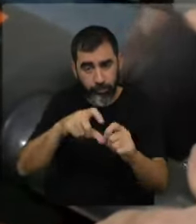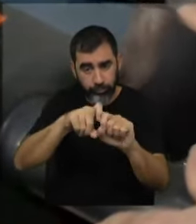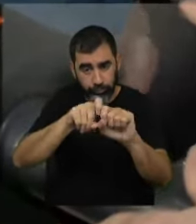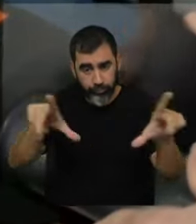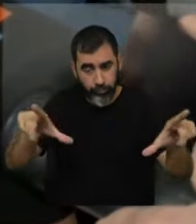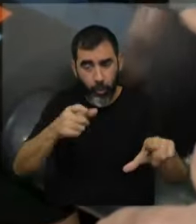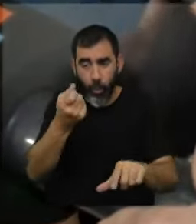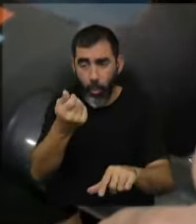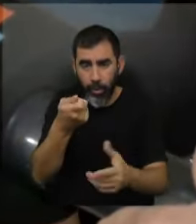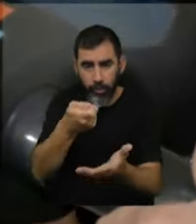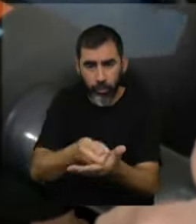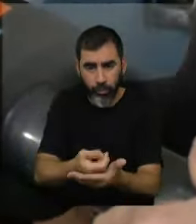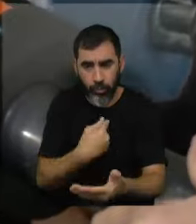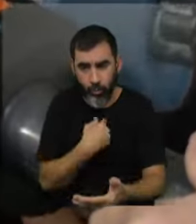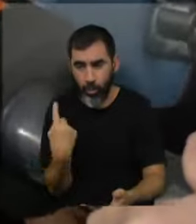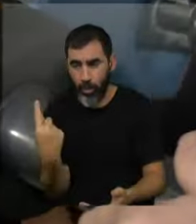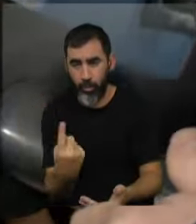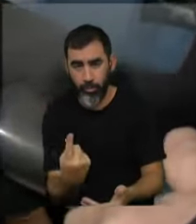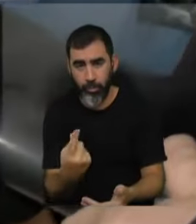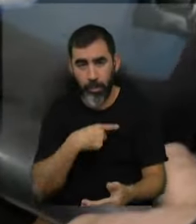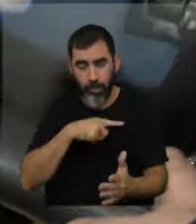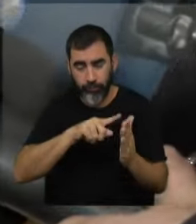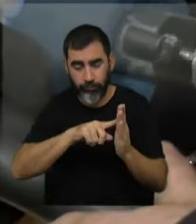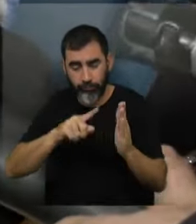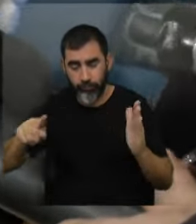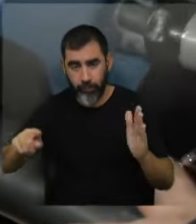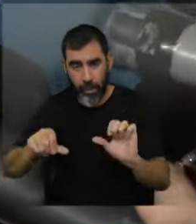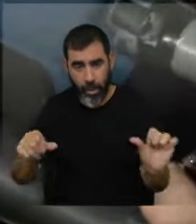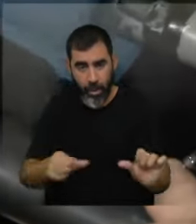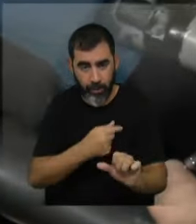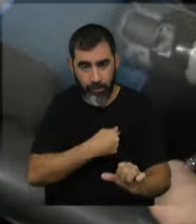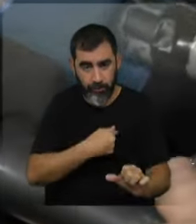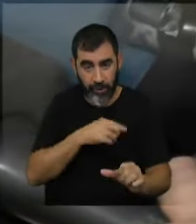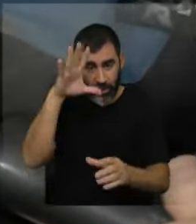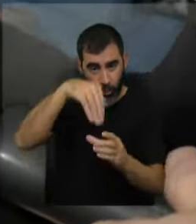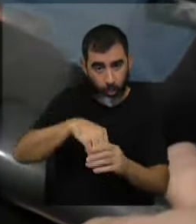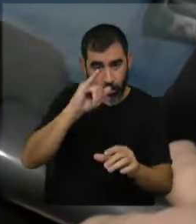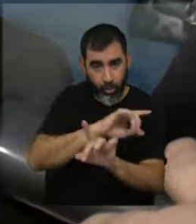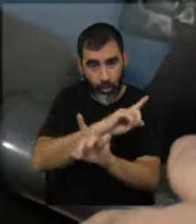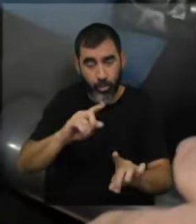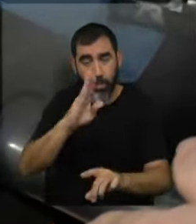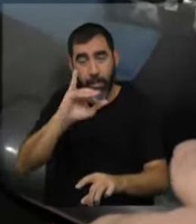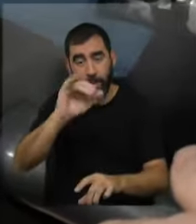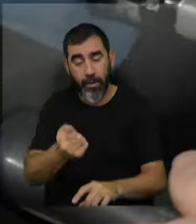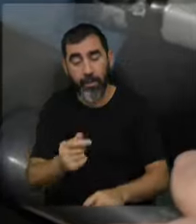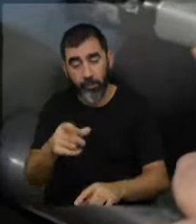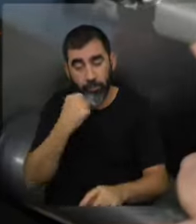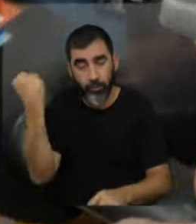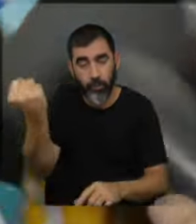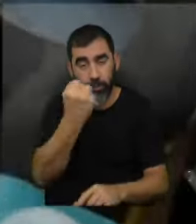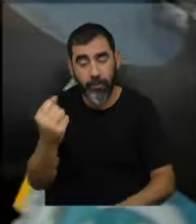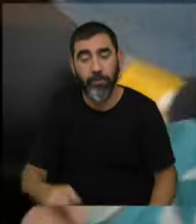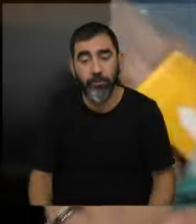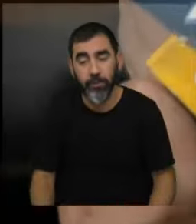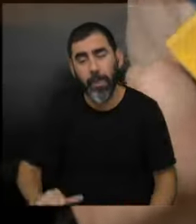ver cuánto tengo que pagar para que me hagan ese estudio y si ese estudio está incluido no en el pías Eso es lo importante que